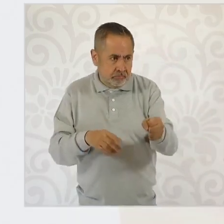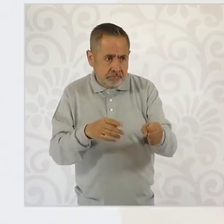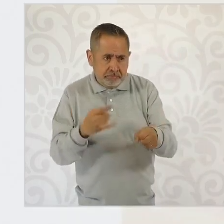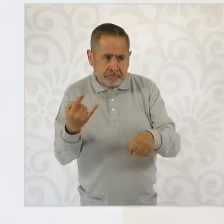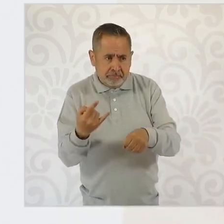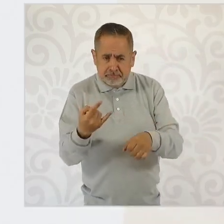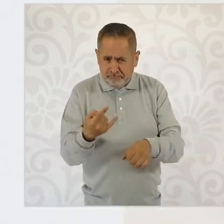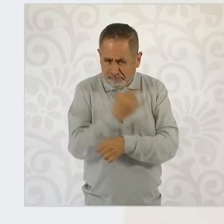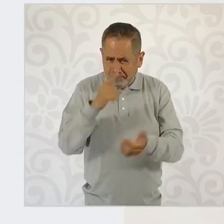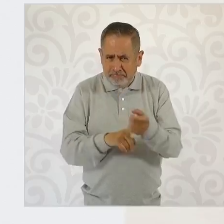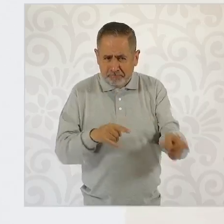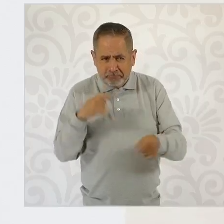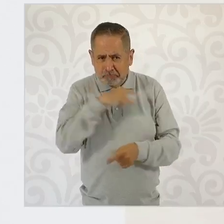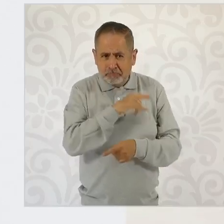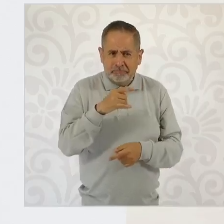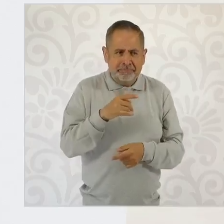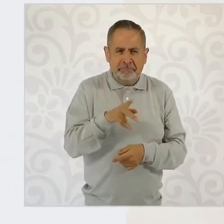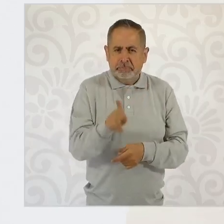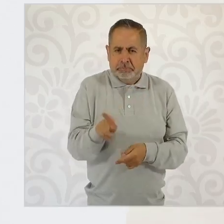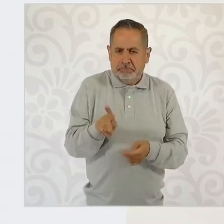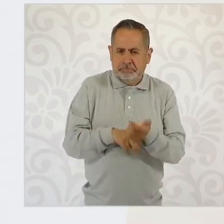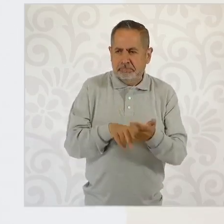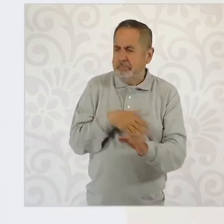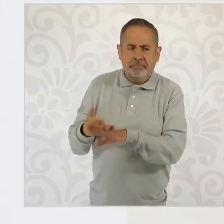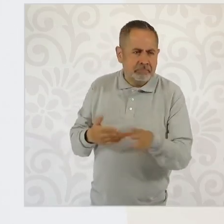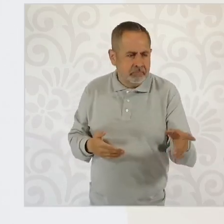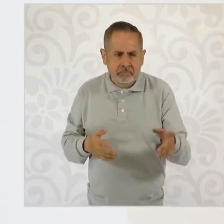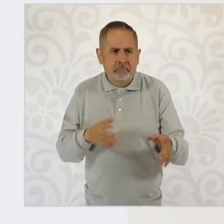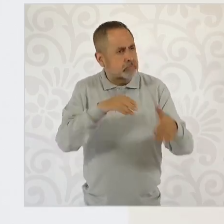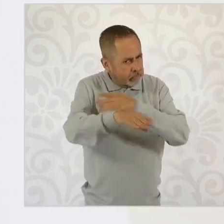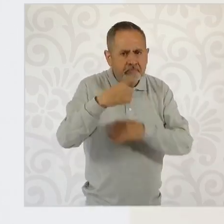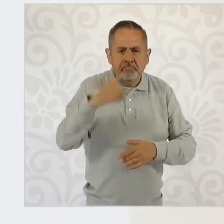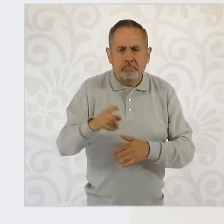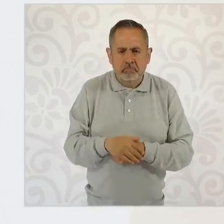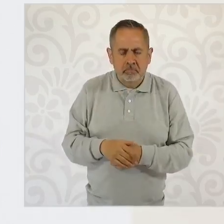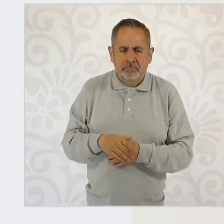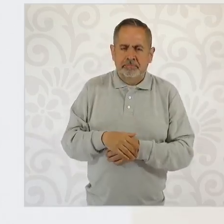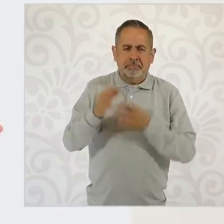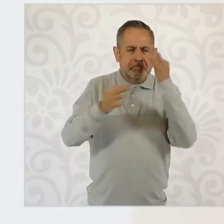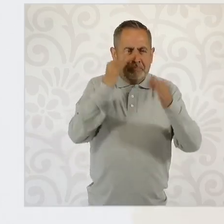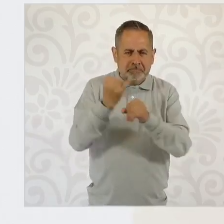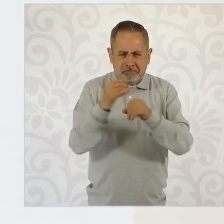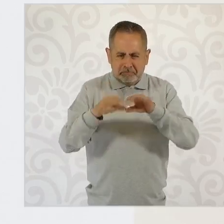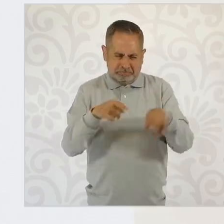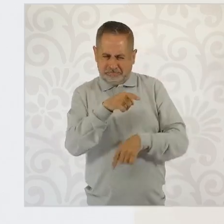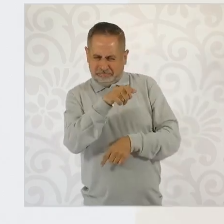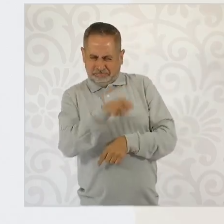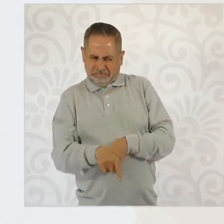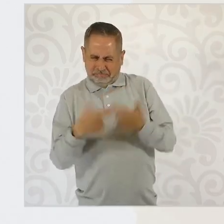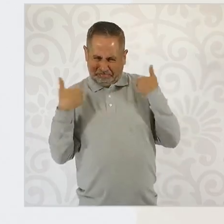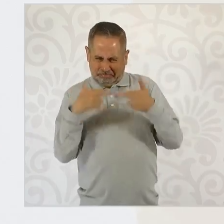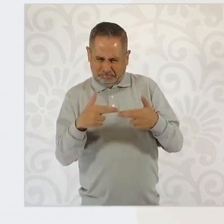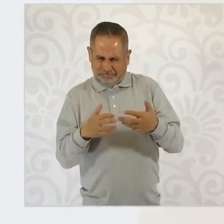Estaba viendo ahí en las redes que algunos, que no sé si son maestros o no, pero ya